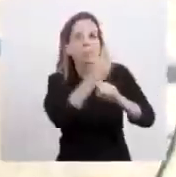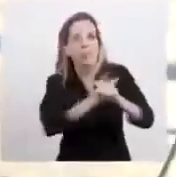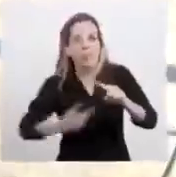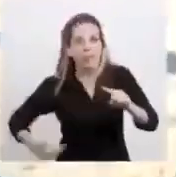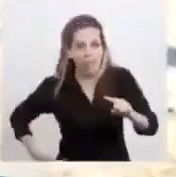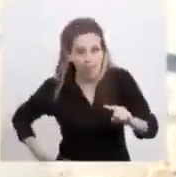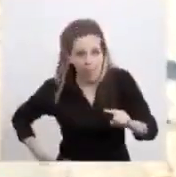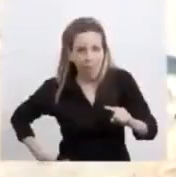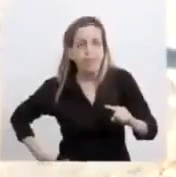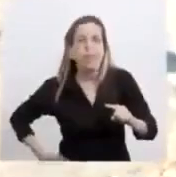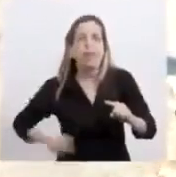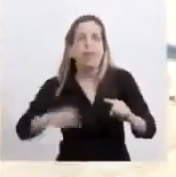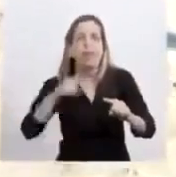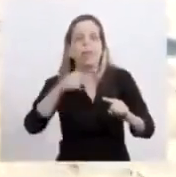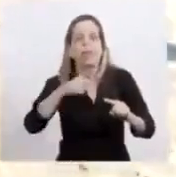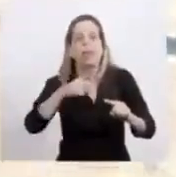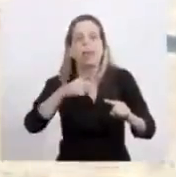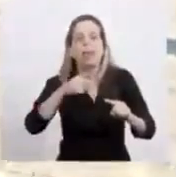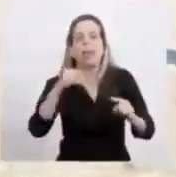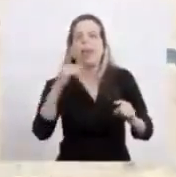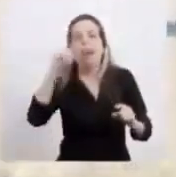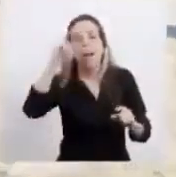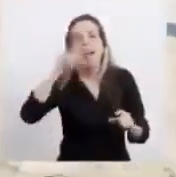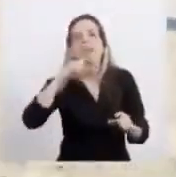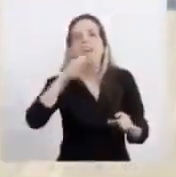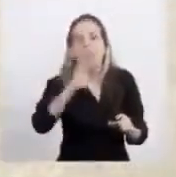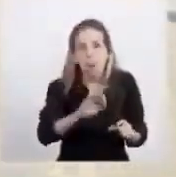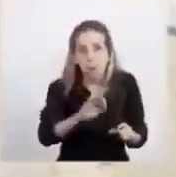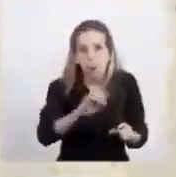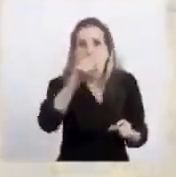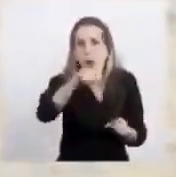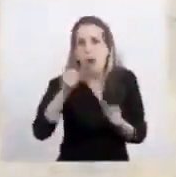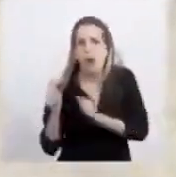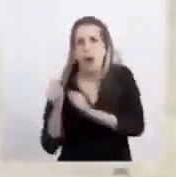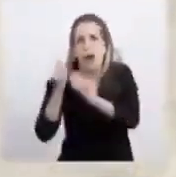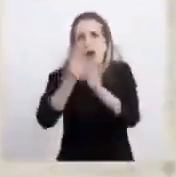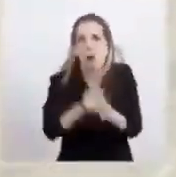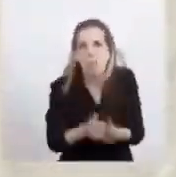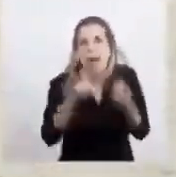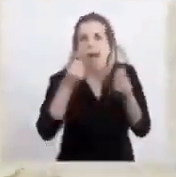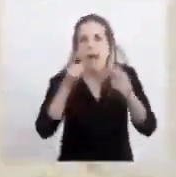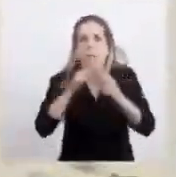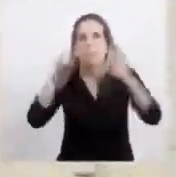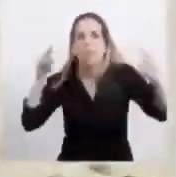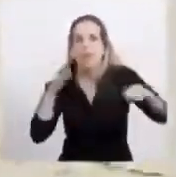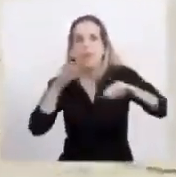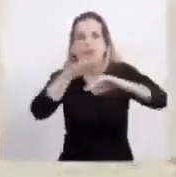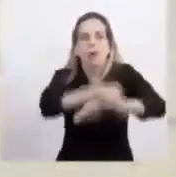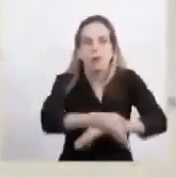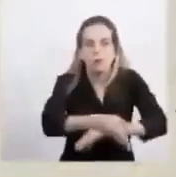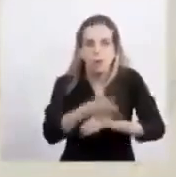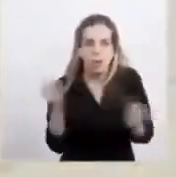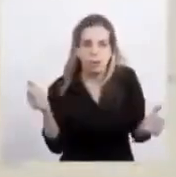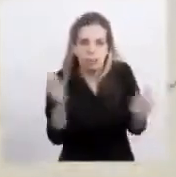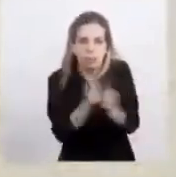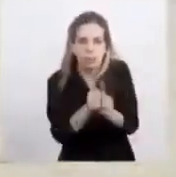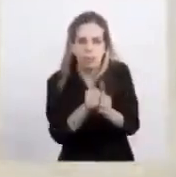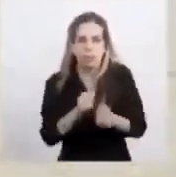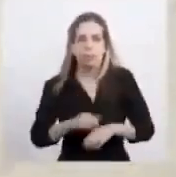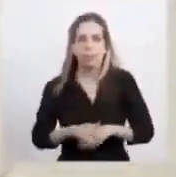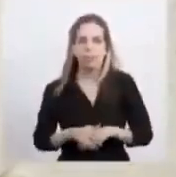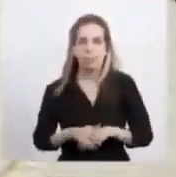Estado Plurinacional de Bolivia, Evo Morales Saima, a cruzar el puente internacional.